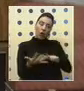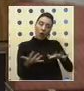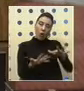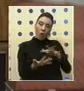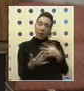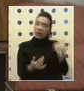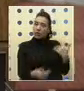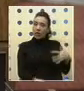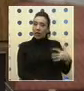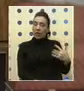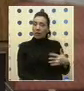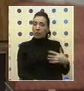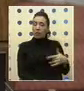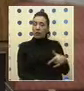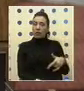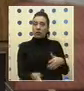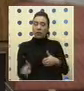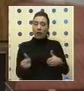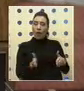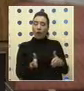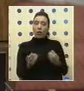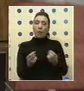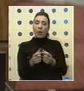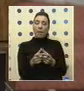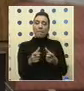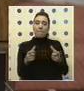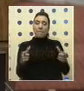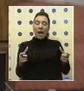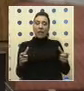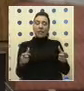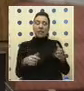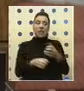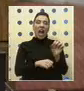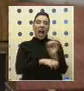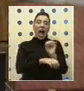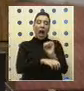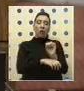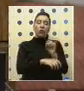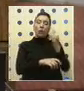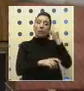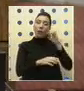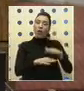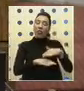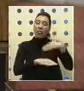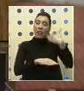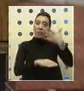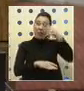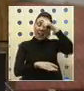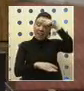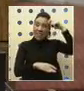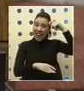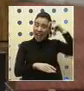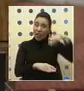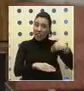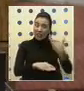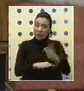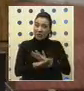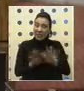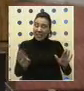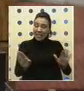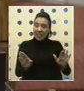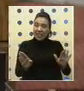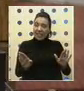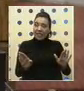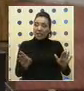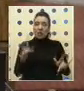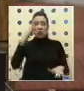proporciones en este viaducto por el aumento del parque automotriz, pero pasada la temporada no nos